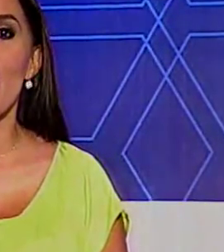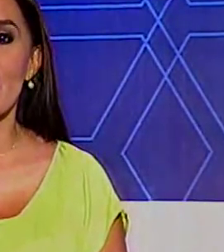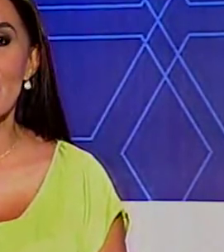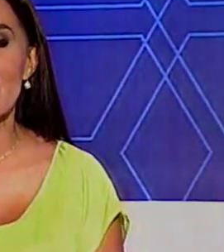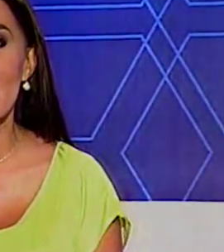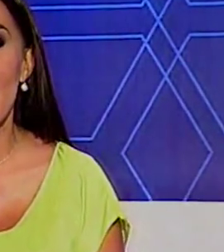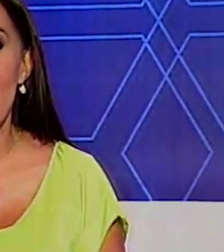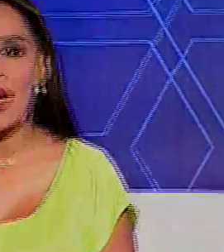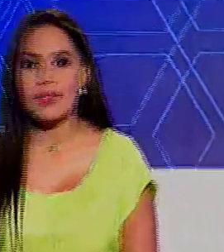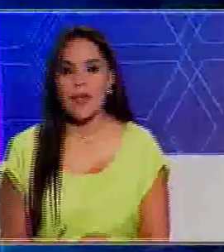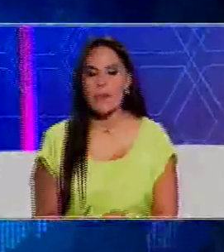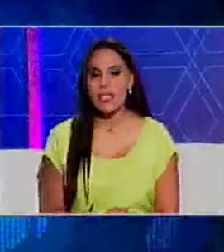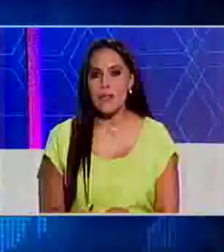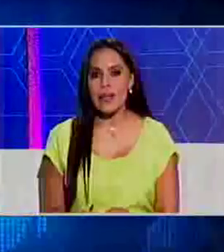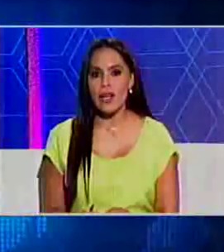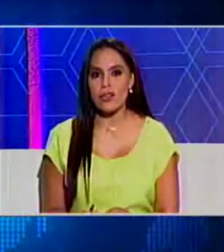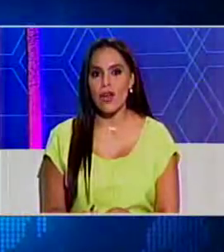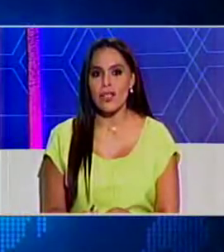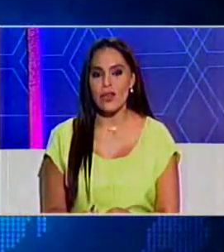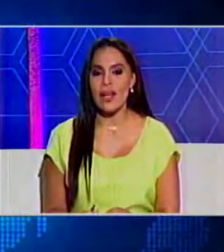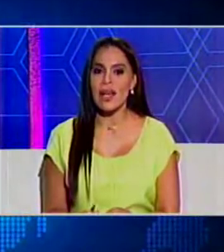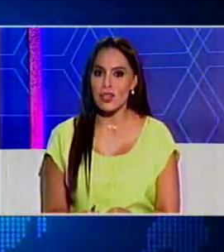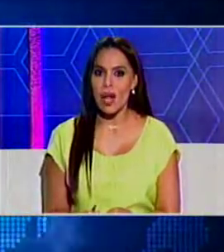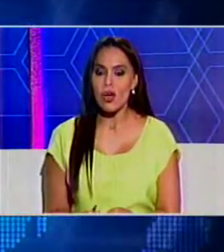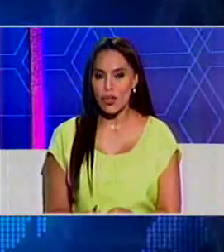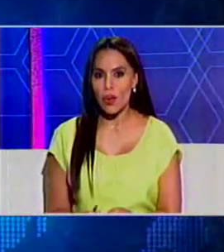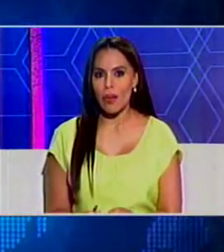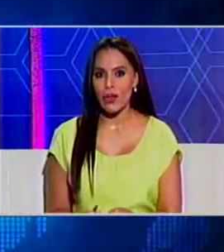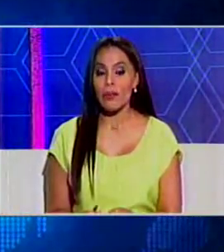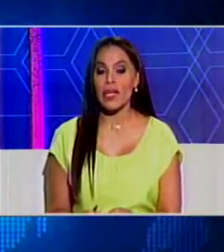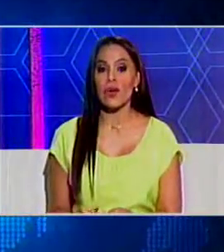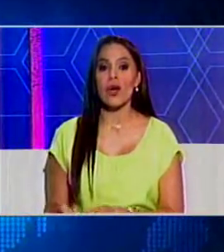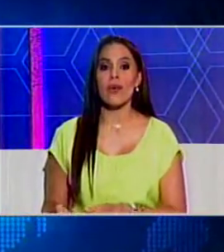Progresista. Vamos a regresar a la sede principal del Consejo Nacional Electoral. Continúa hablando el ministro de Comunicación.